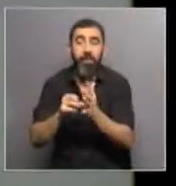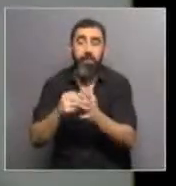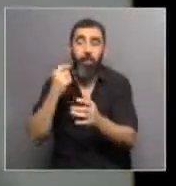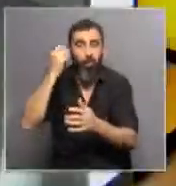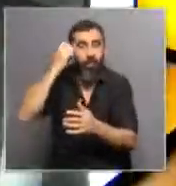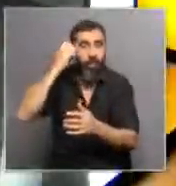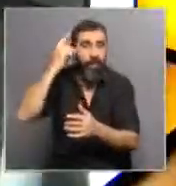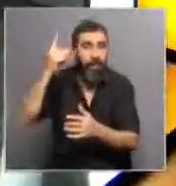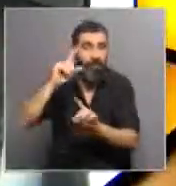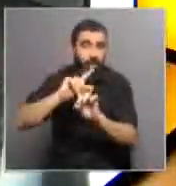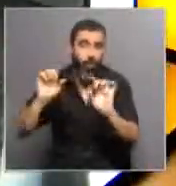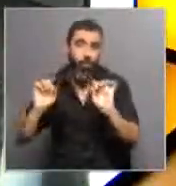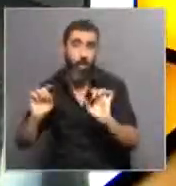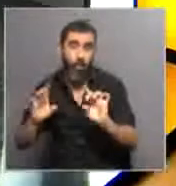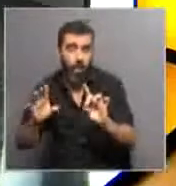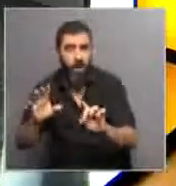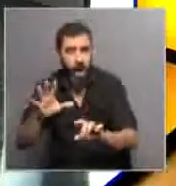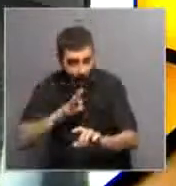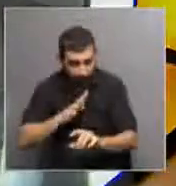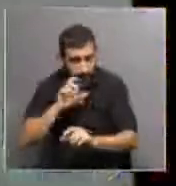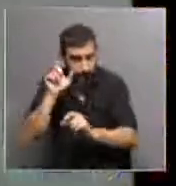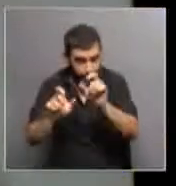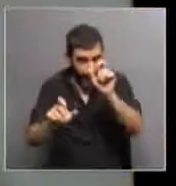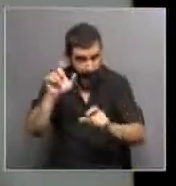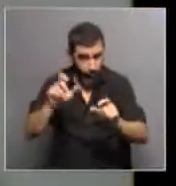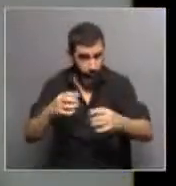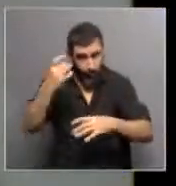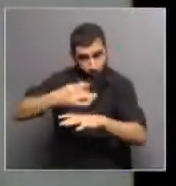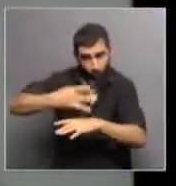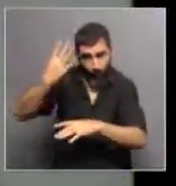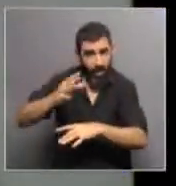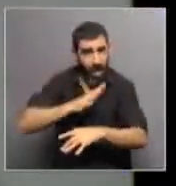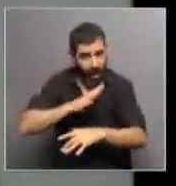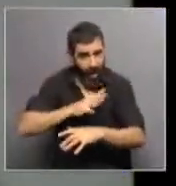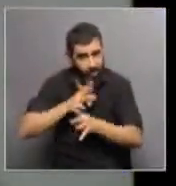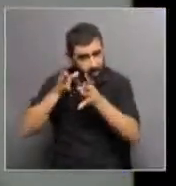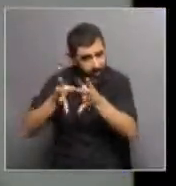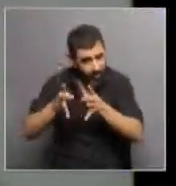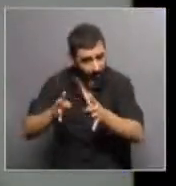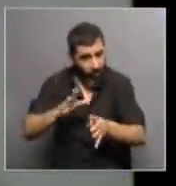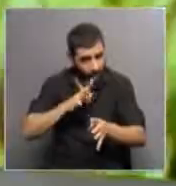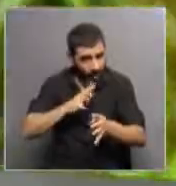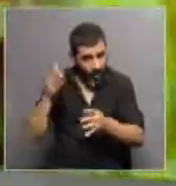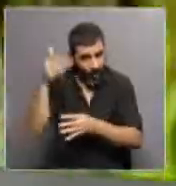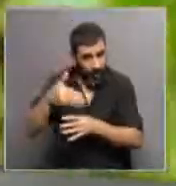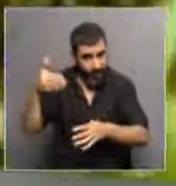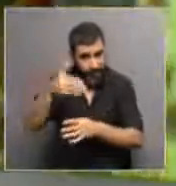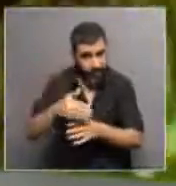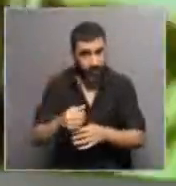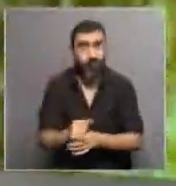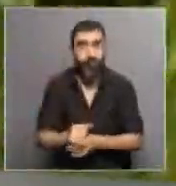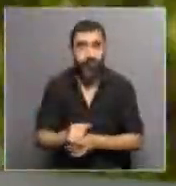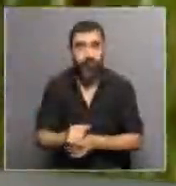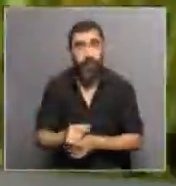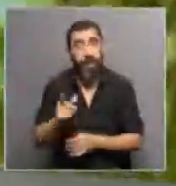inteligencia artificial. ¿Tenemos gente, hay volumen de profesionales para este desafío, Miguel? Yo creo que ahí tenemos un debe como